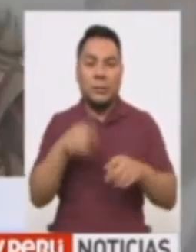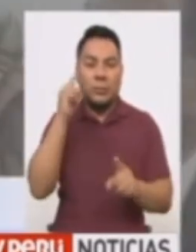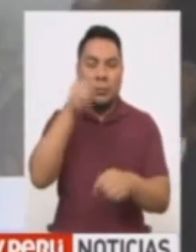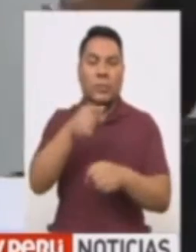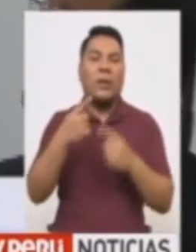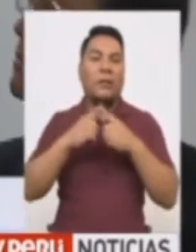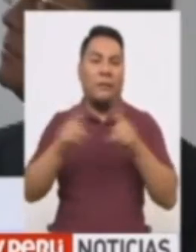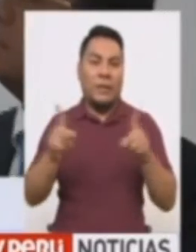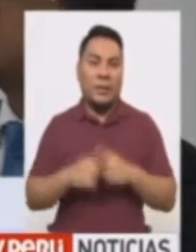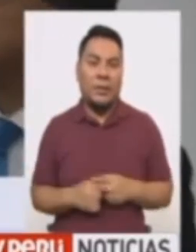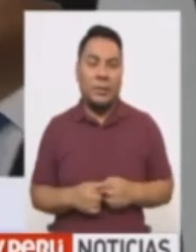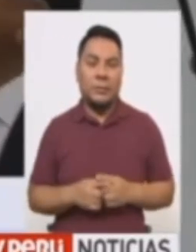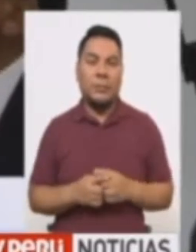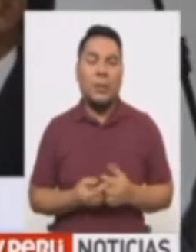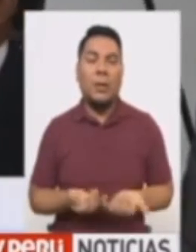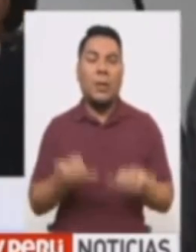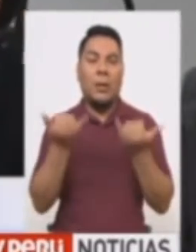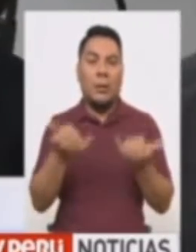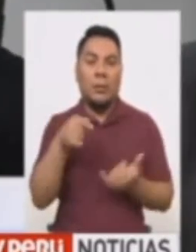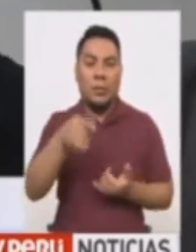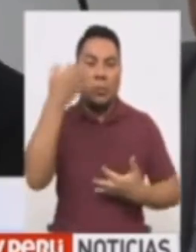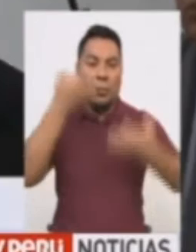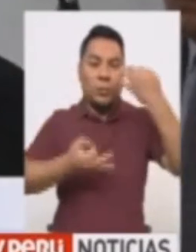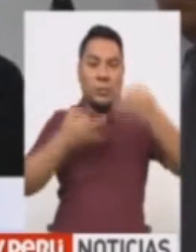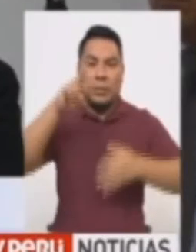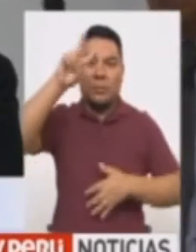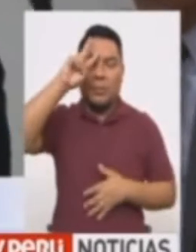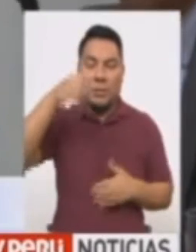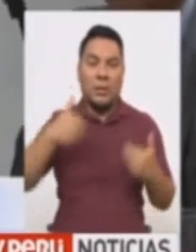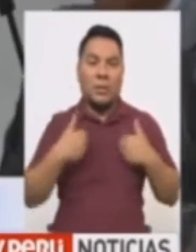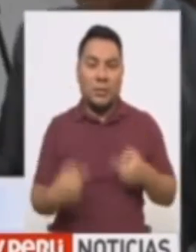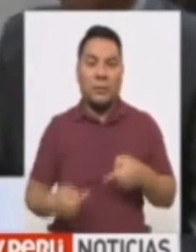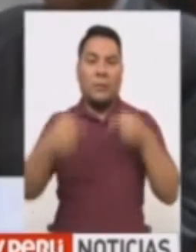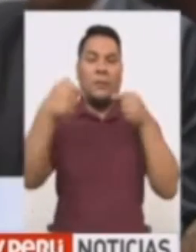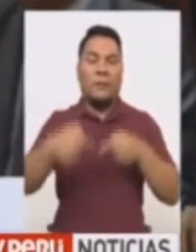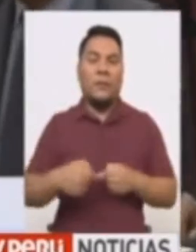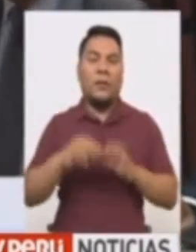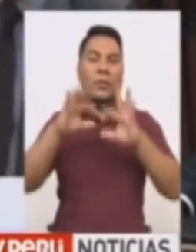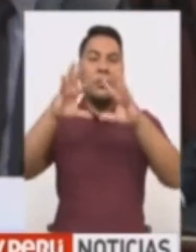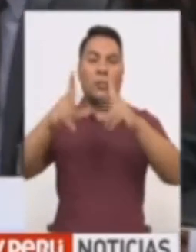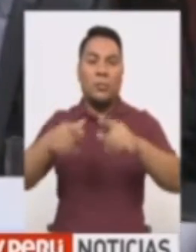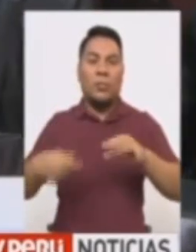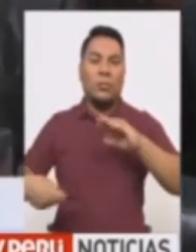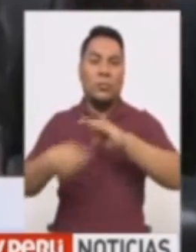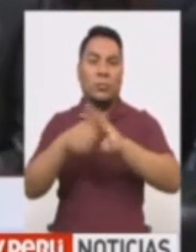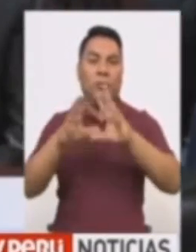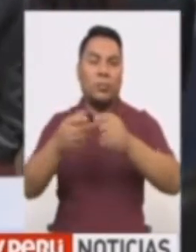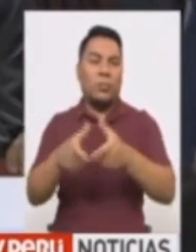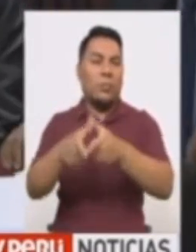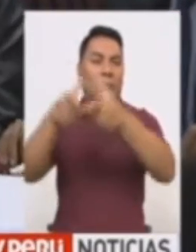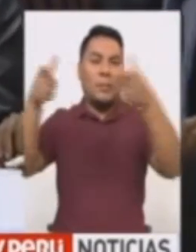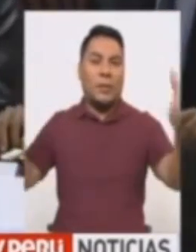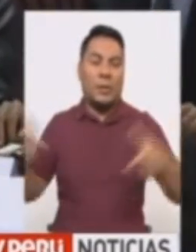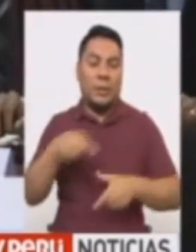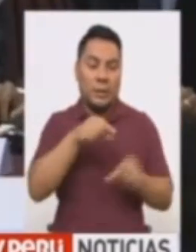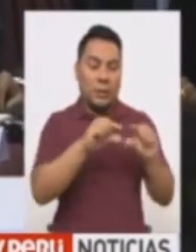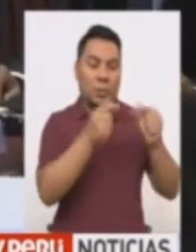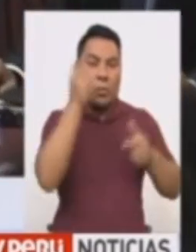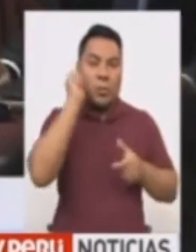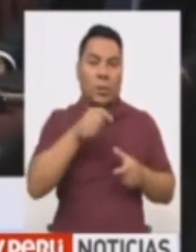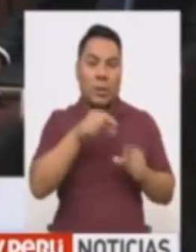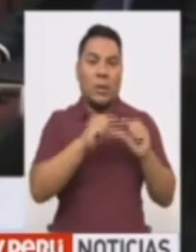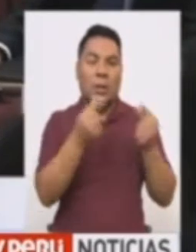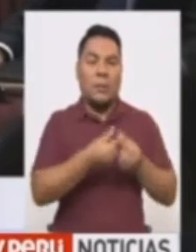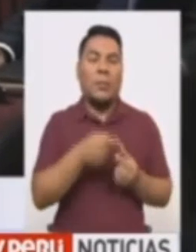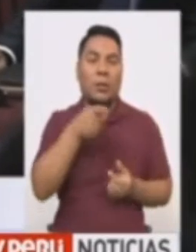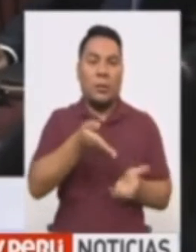ya se dieron. Dijo que ahora la justicia peruana enfrenta un caso de criminalidad transnacional y que este equipo actuará firme sin